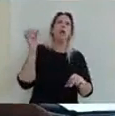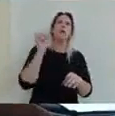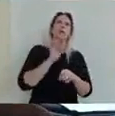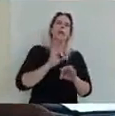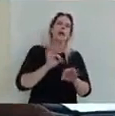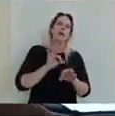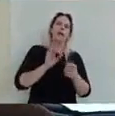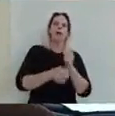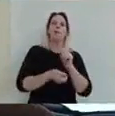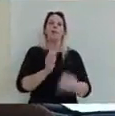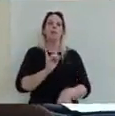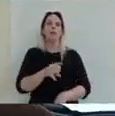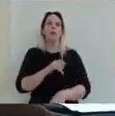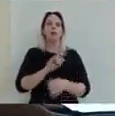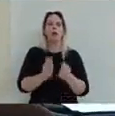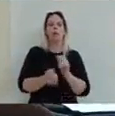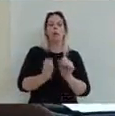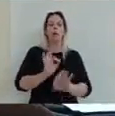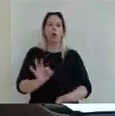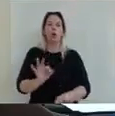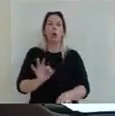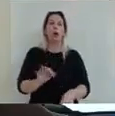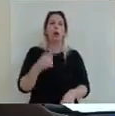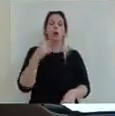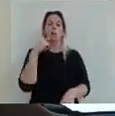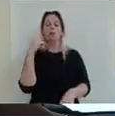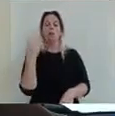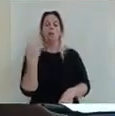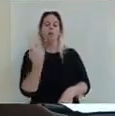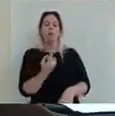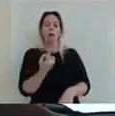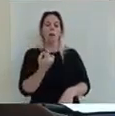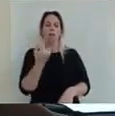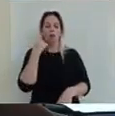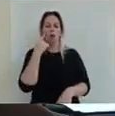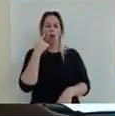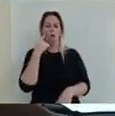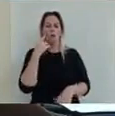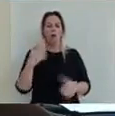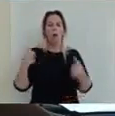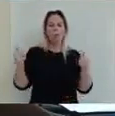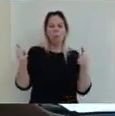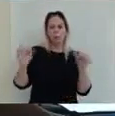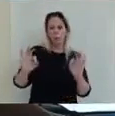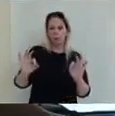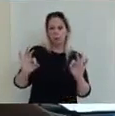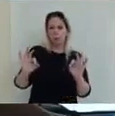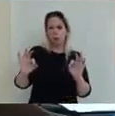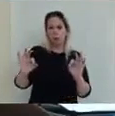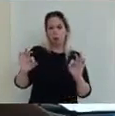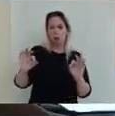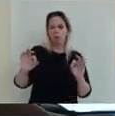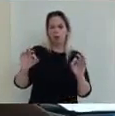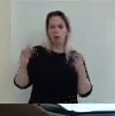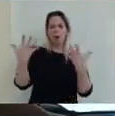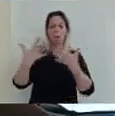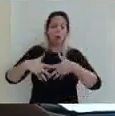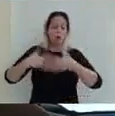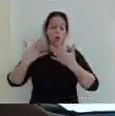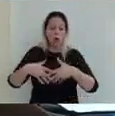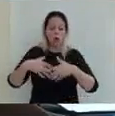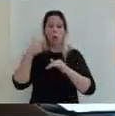lo que digo es justamente para poder estar preparados para esas situaciones cambiantes, también es bueno planificar y decir, bueno, si